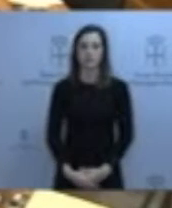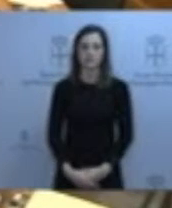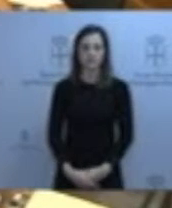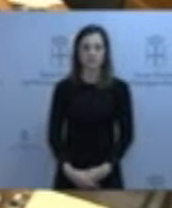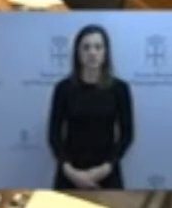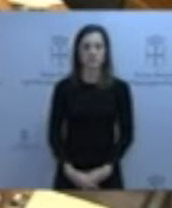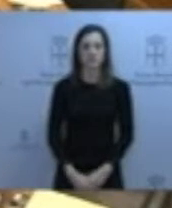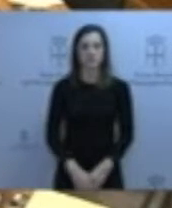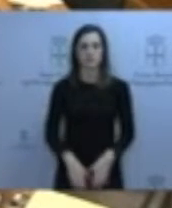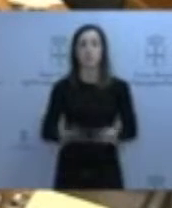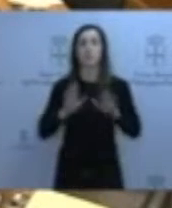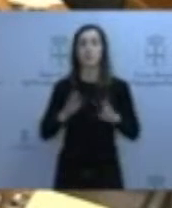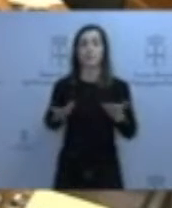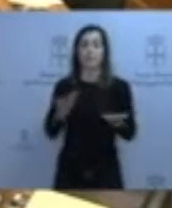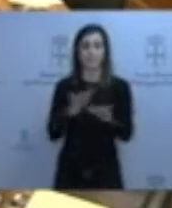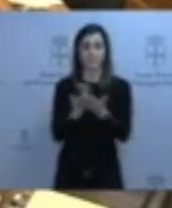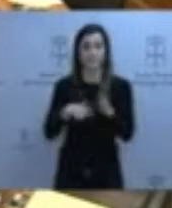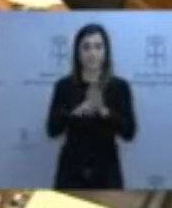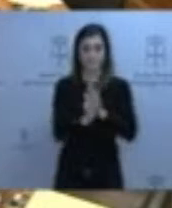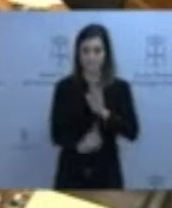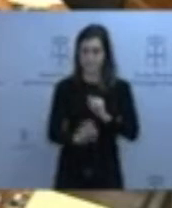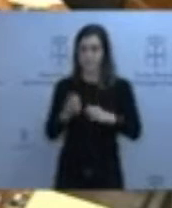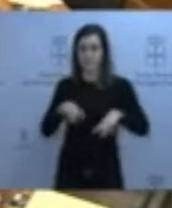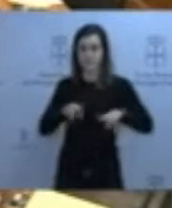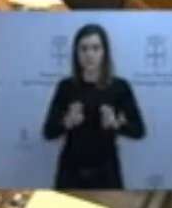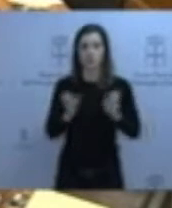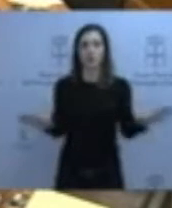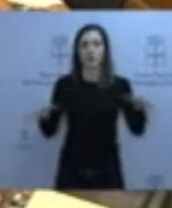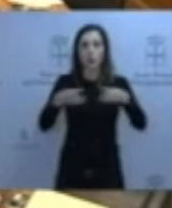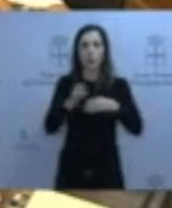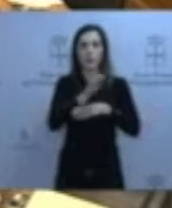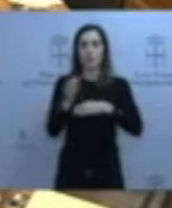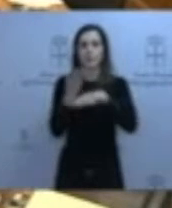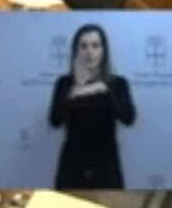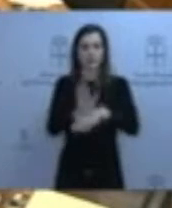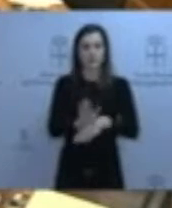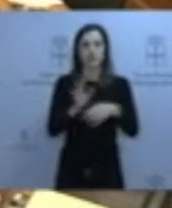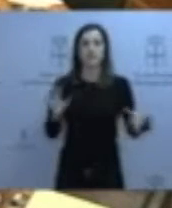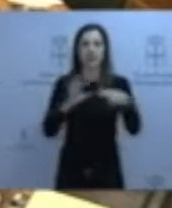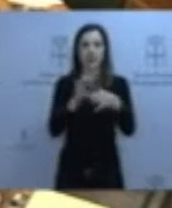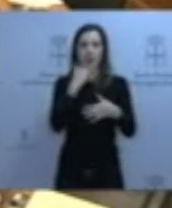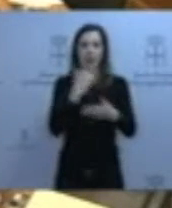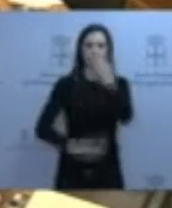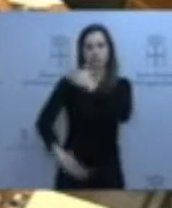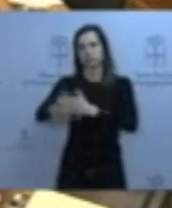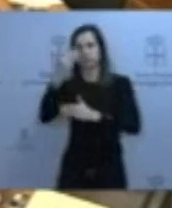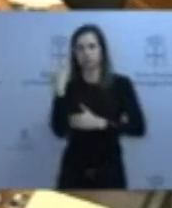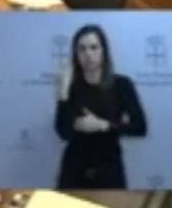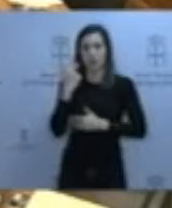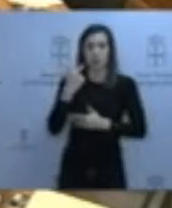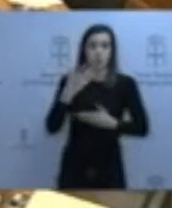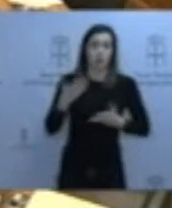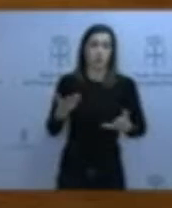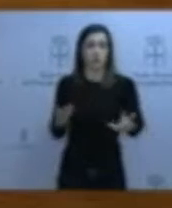Tenemos hoy aquí una proposición no de ley nueva del Partido Popular sobre algo viejo, al menos en el poco tiempo que